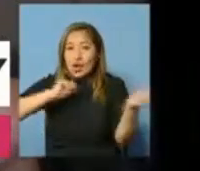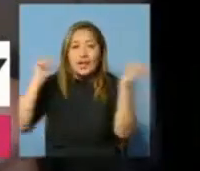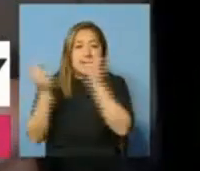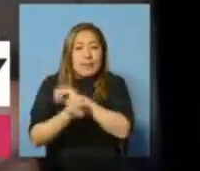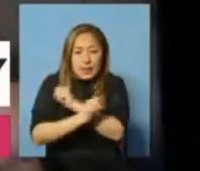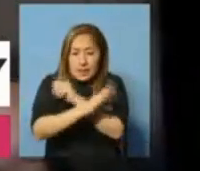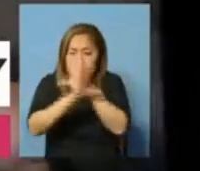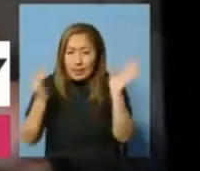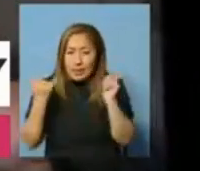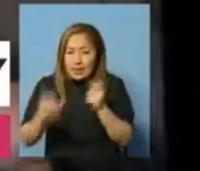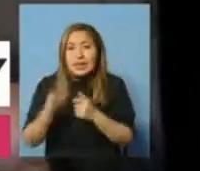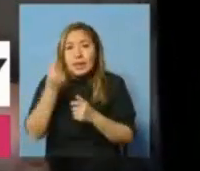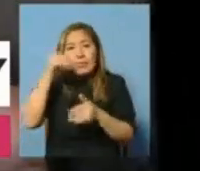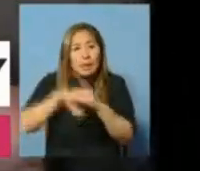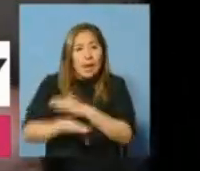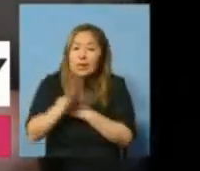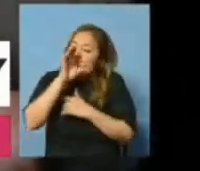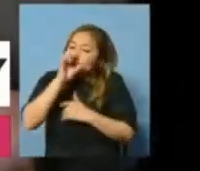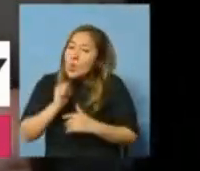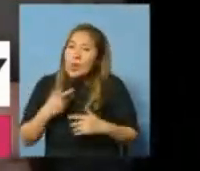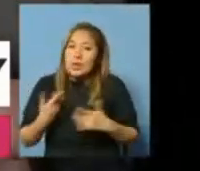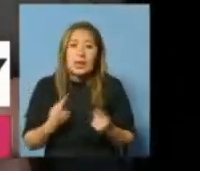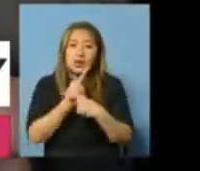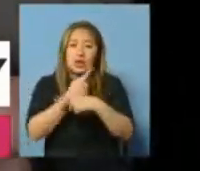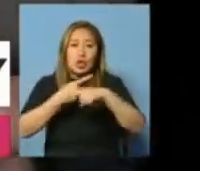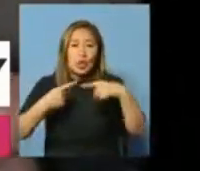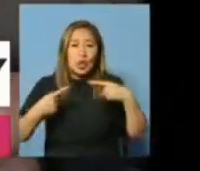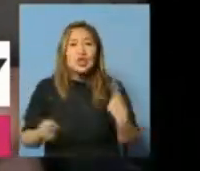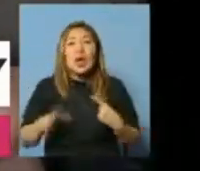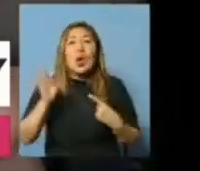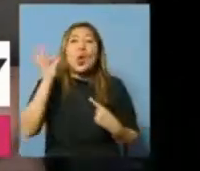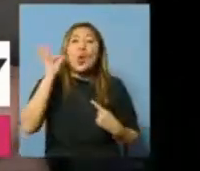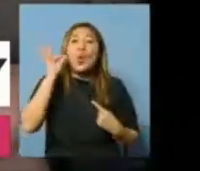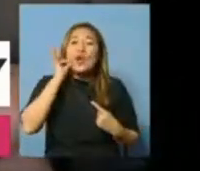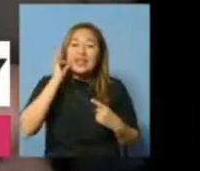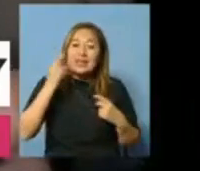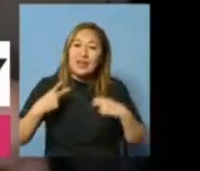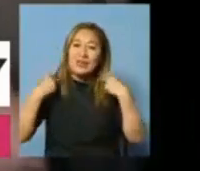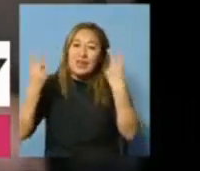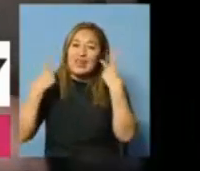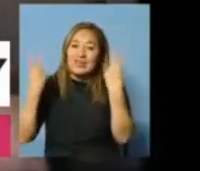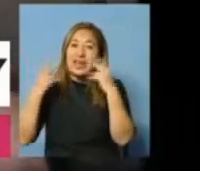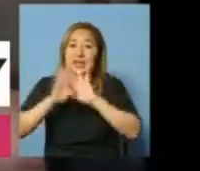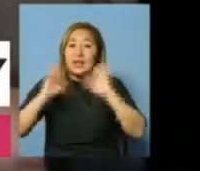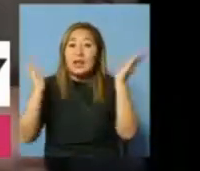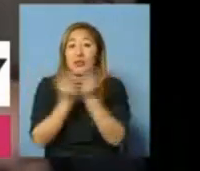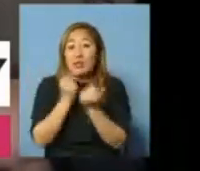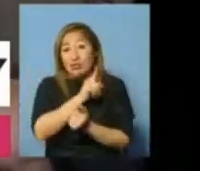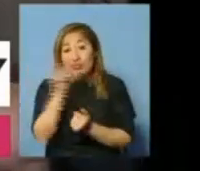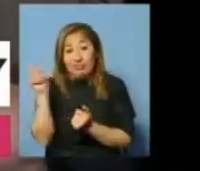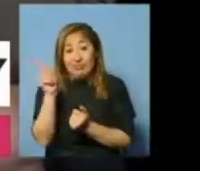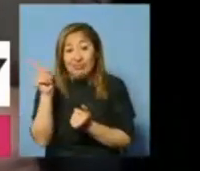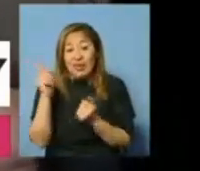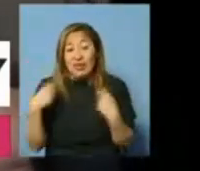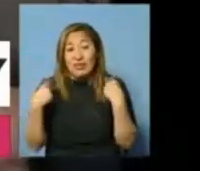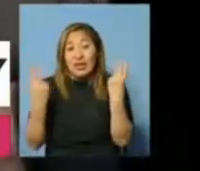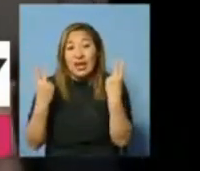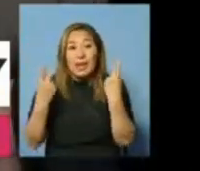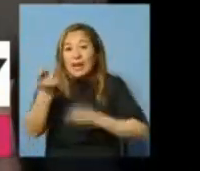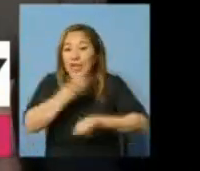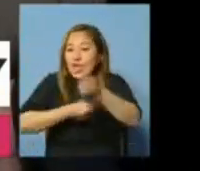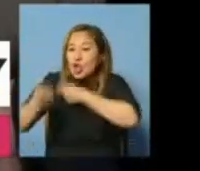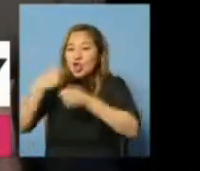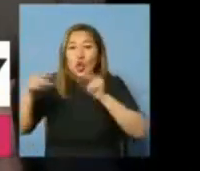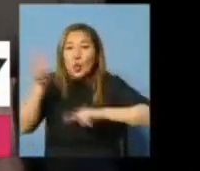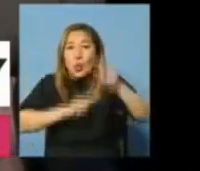transparencia, ahorro, austeridad. Tenemos 40 viajes internacionales hechos por quien les habla, para abrir mercados